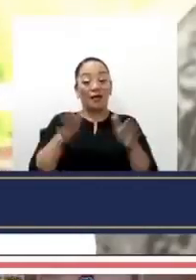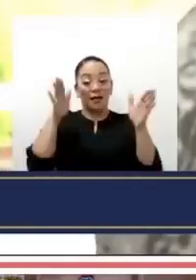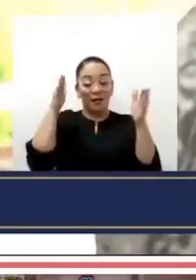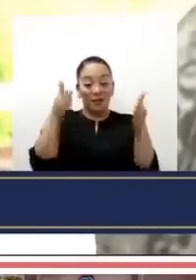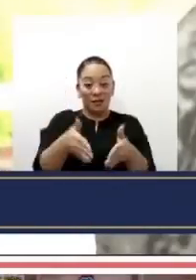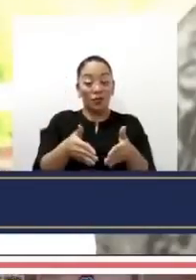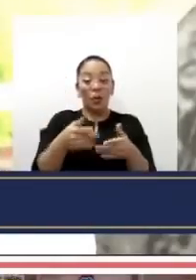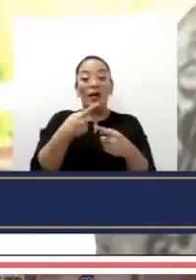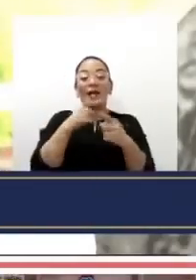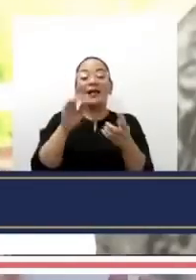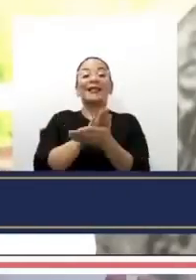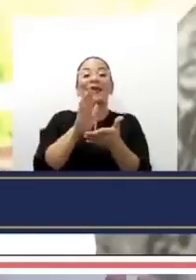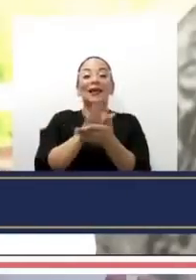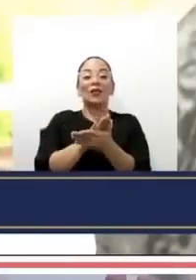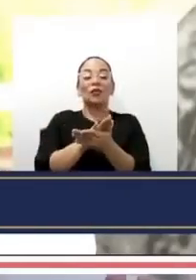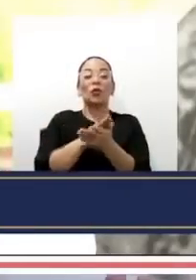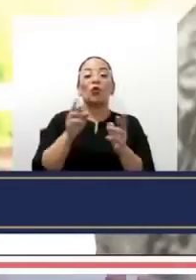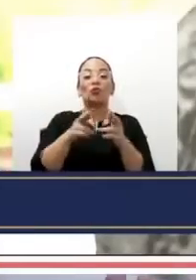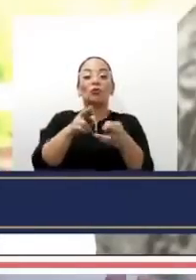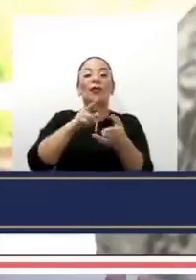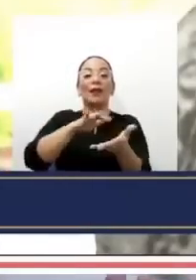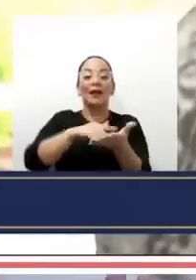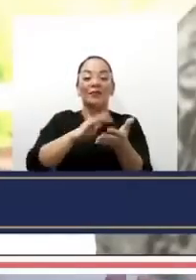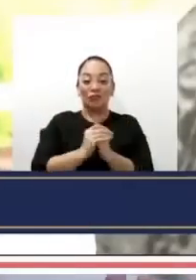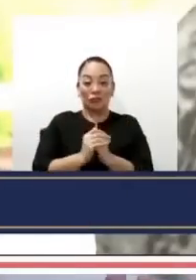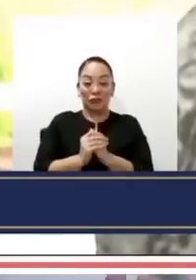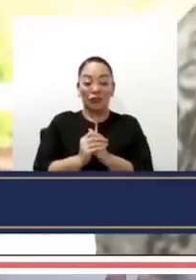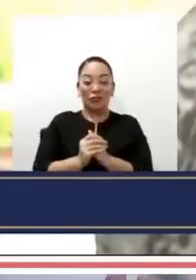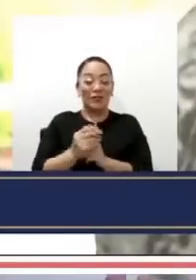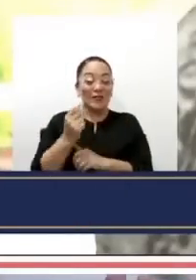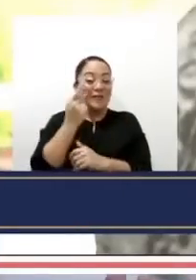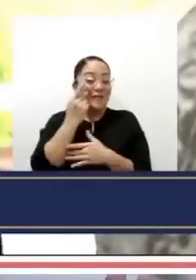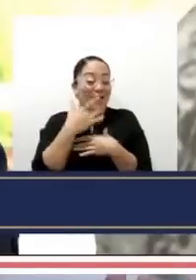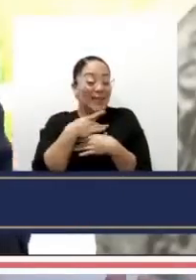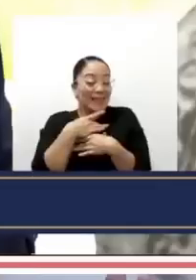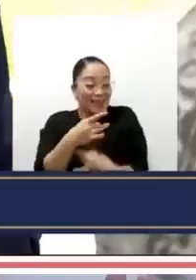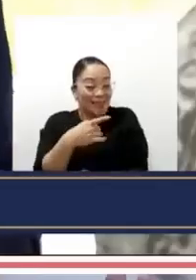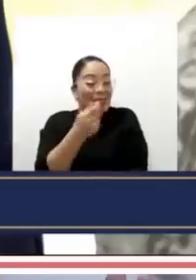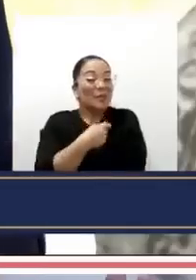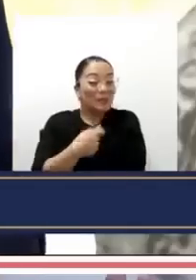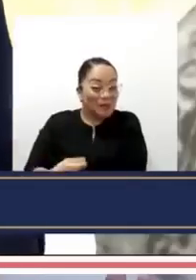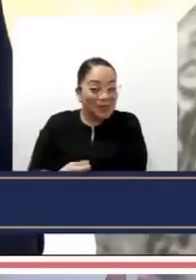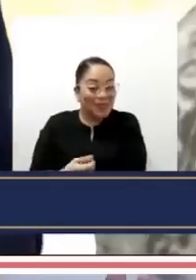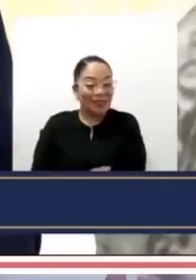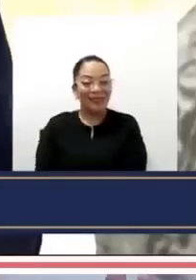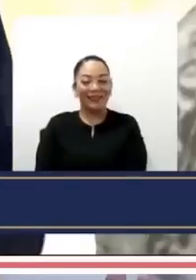el decreto de la ruta del arroz. Y vea qué interesante, presidente.